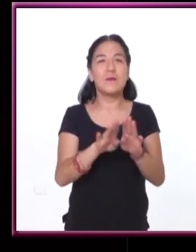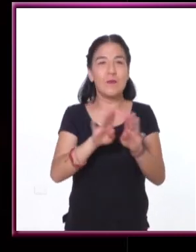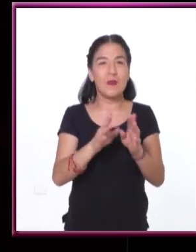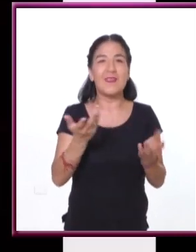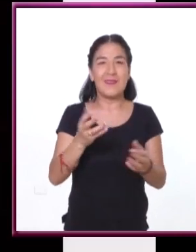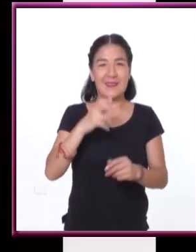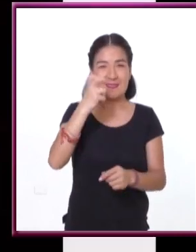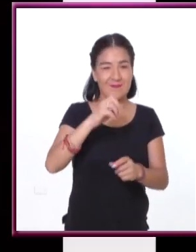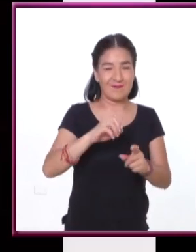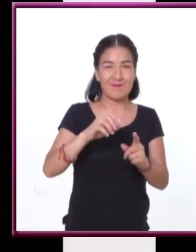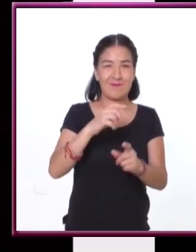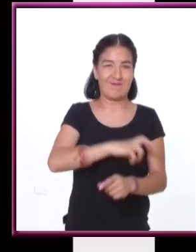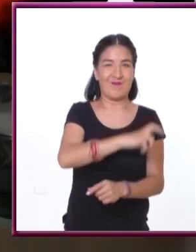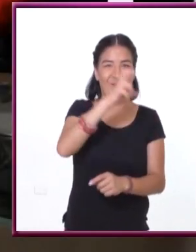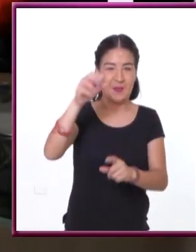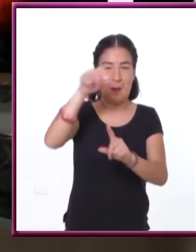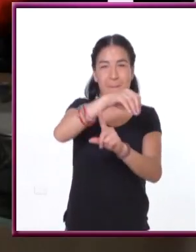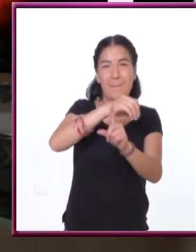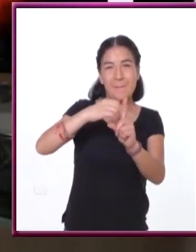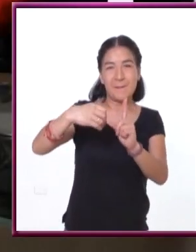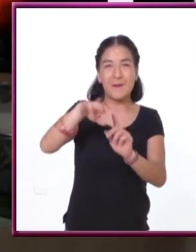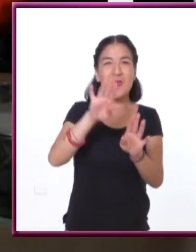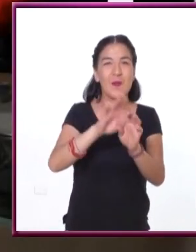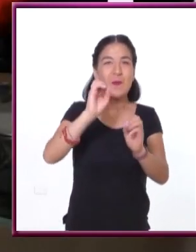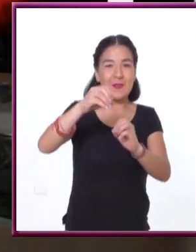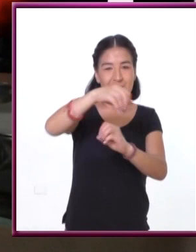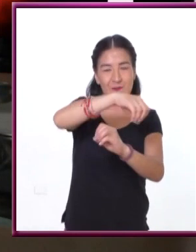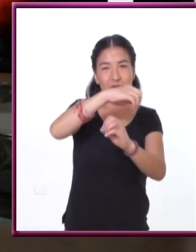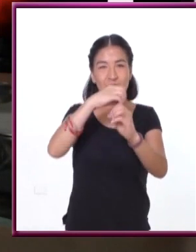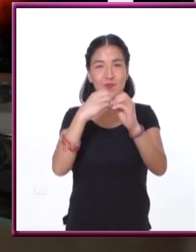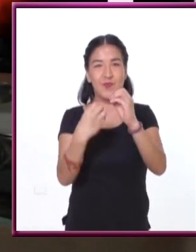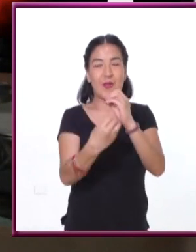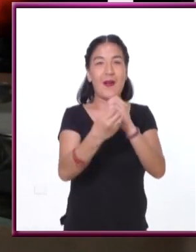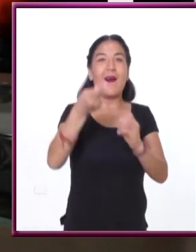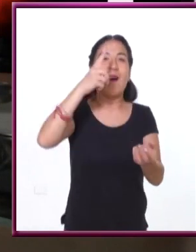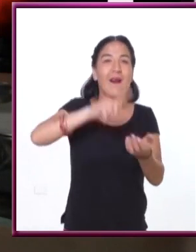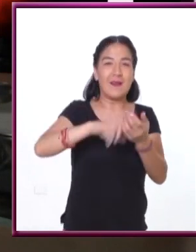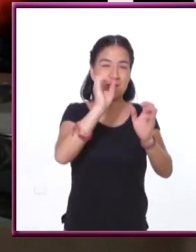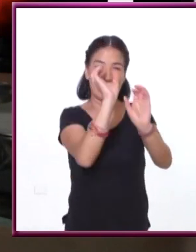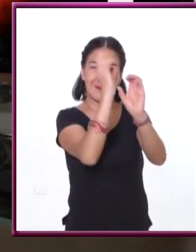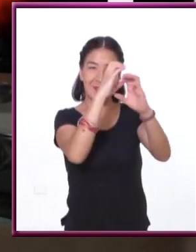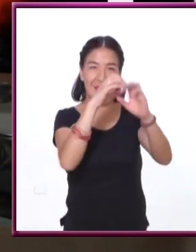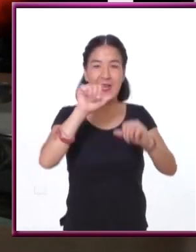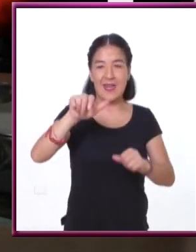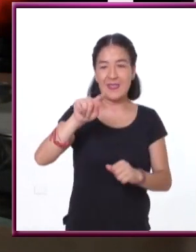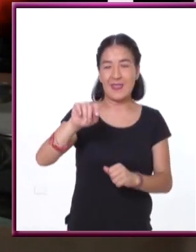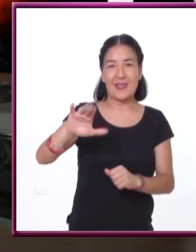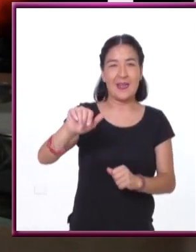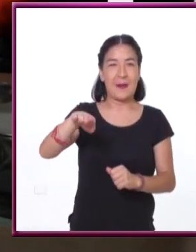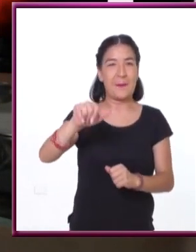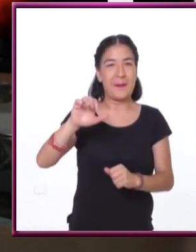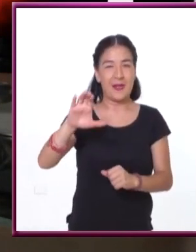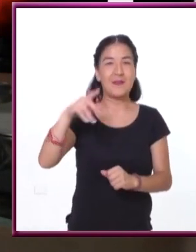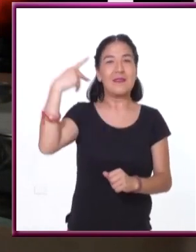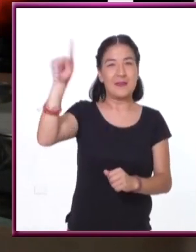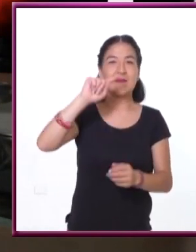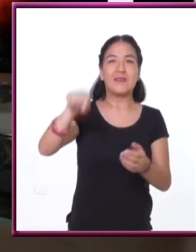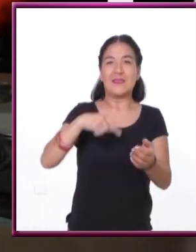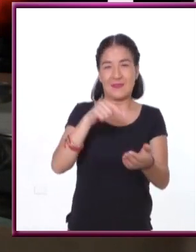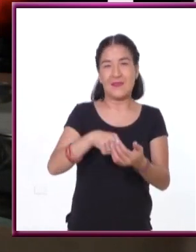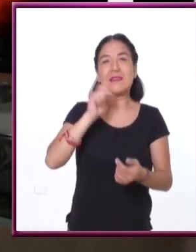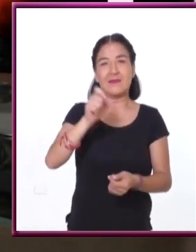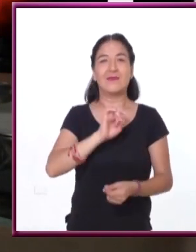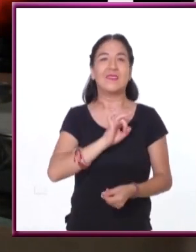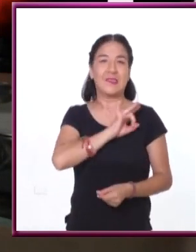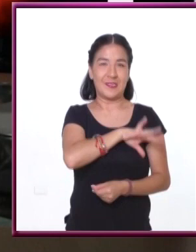los sistemas planetarios. Es una imagen real tomada por el telescopio de Atacama que está en